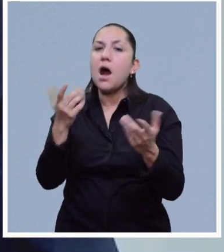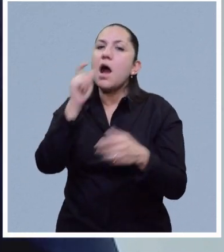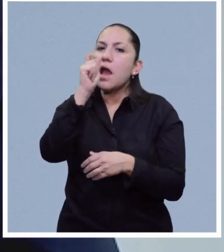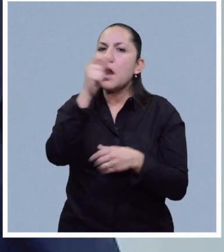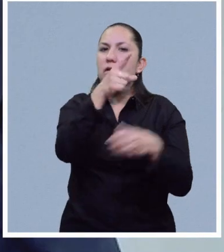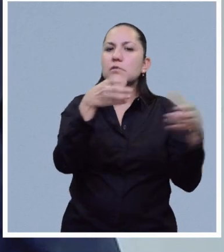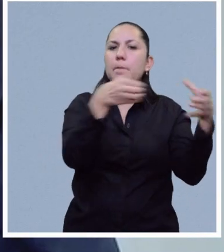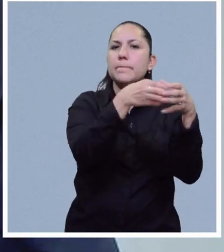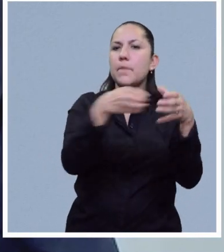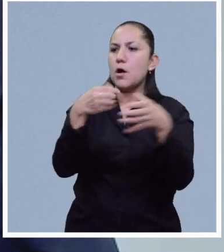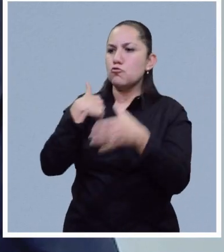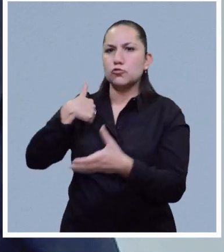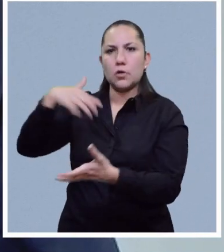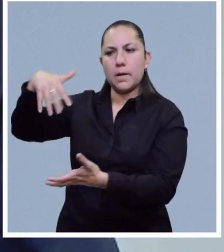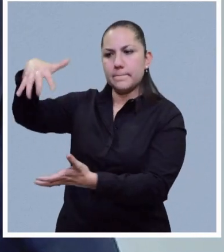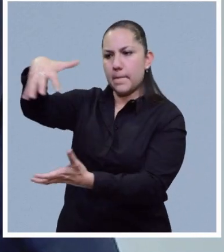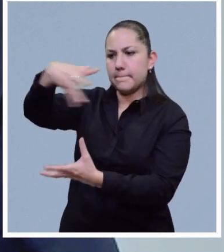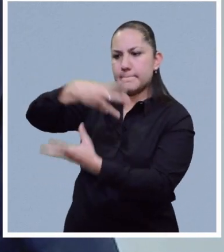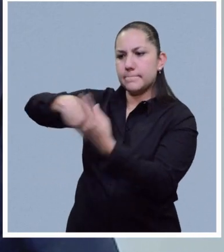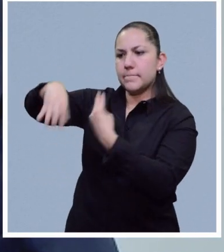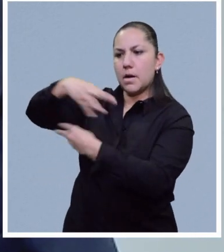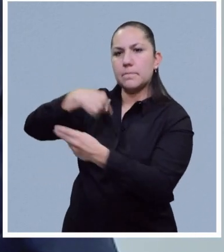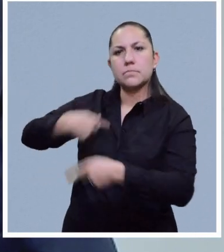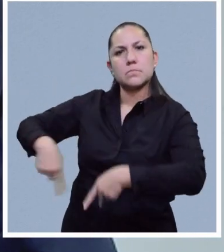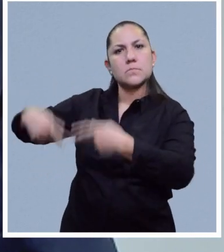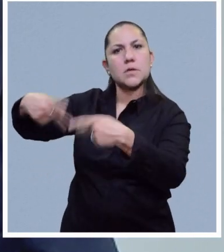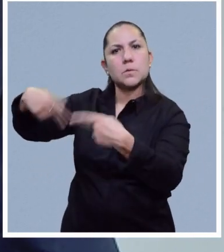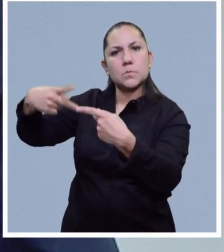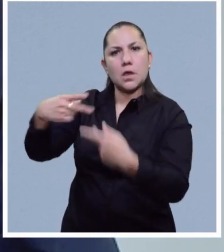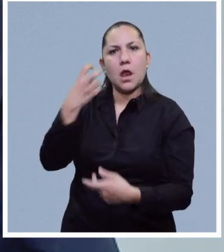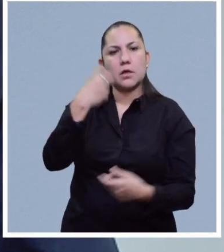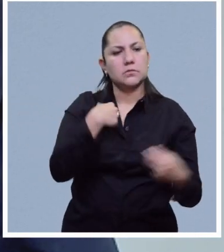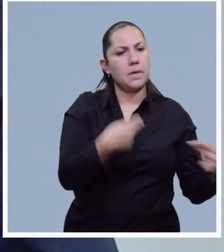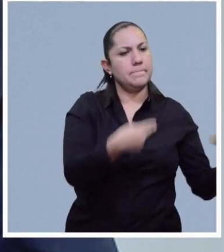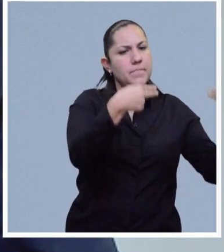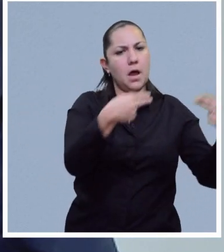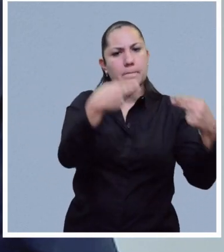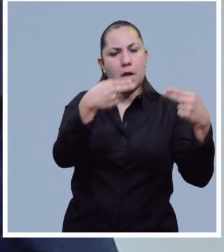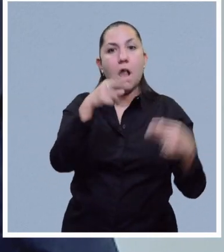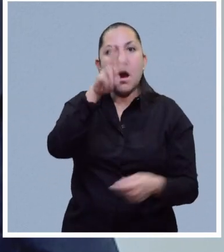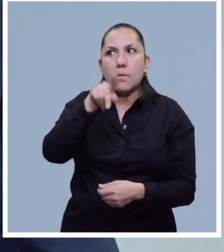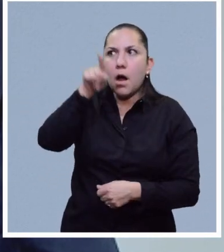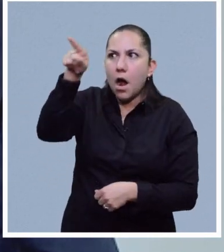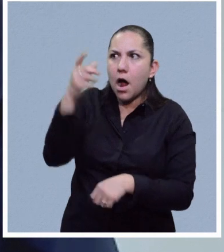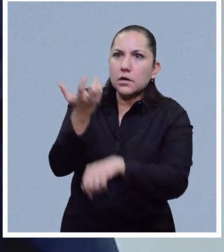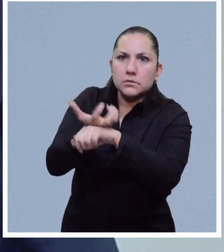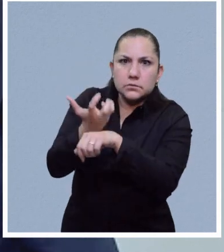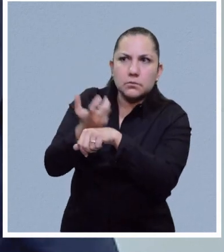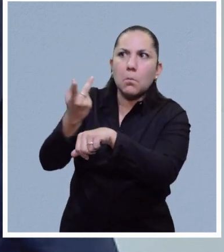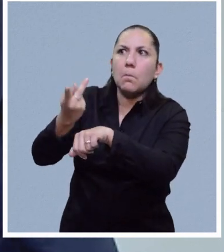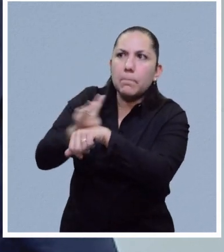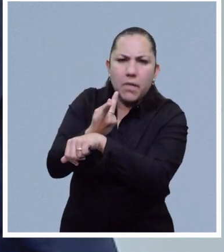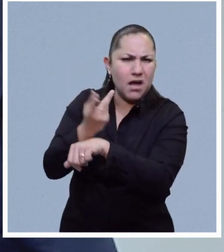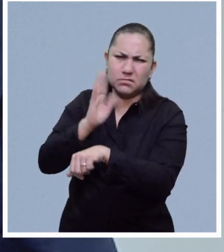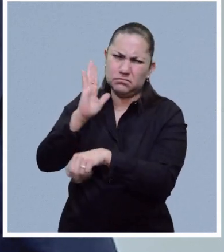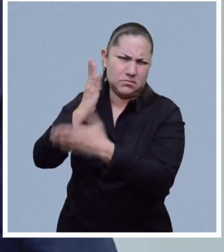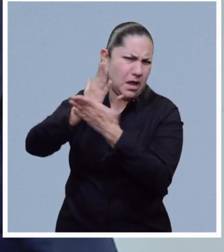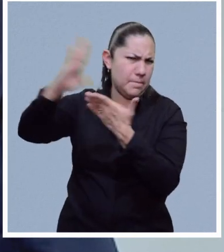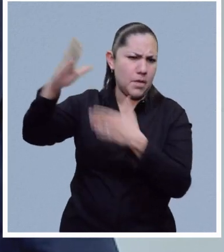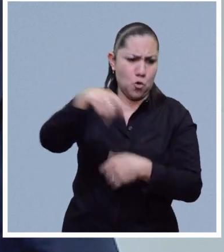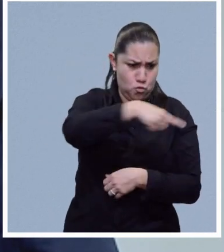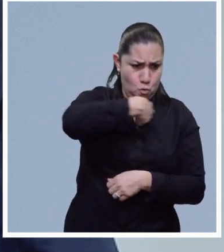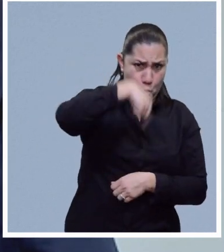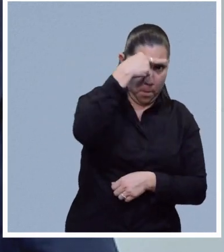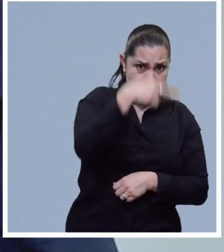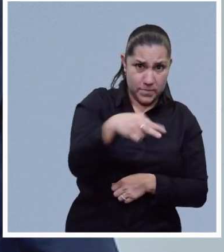por la situación que se tiene en Estados Unidos. Lo que menos importamos de Estados Unidos es